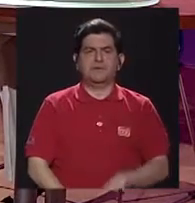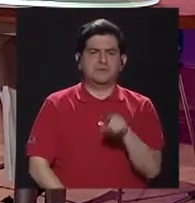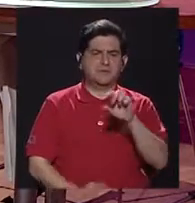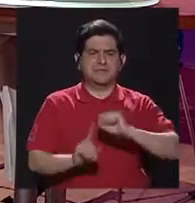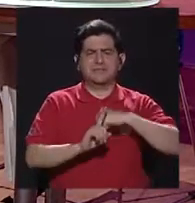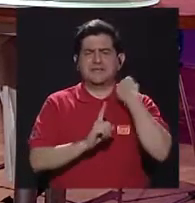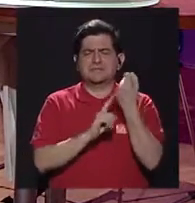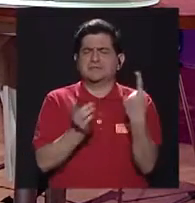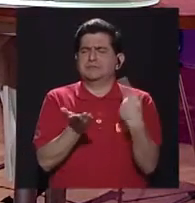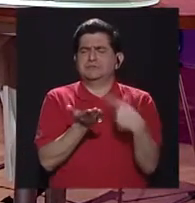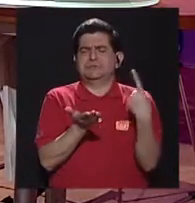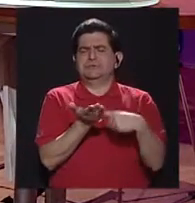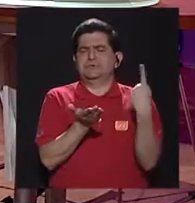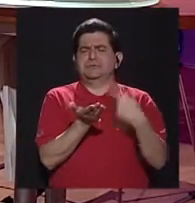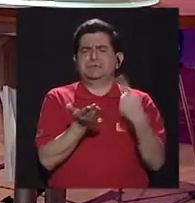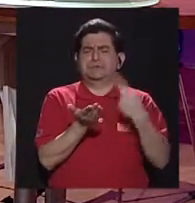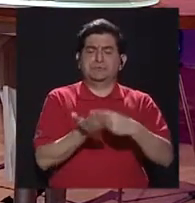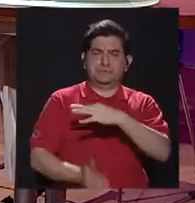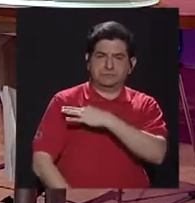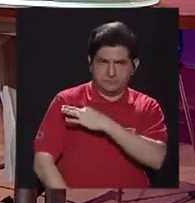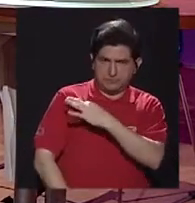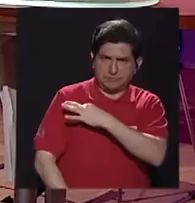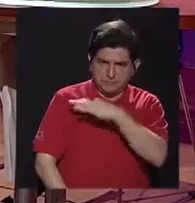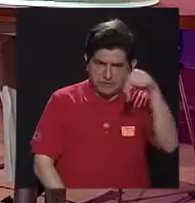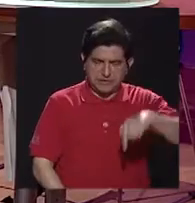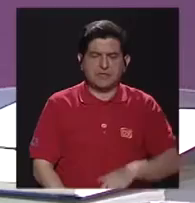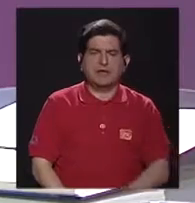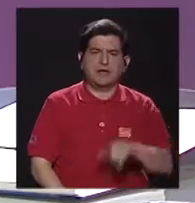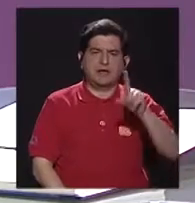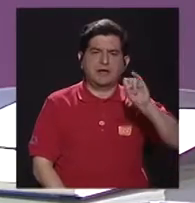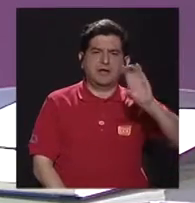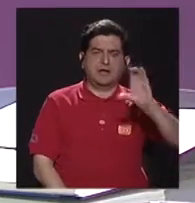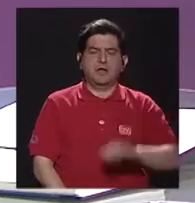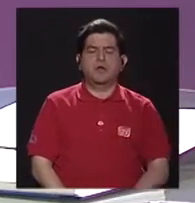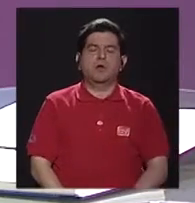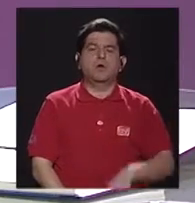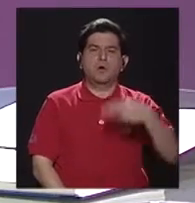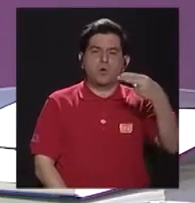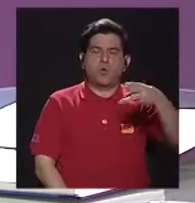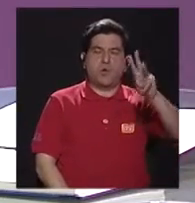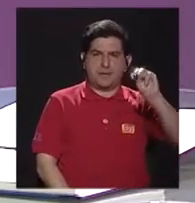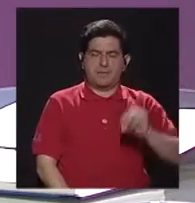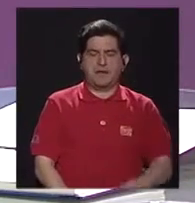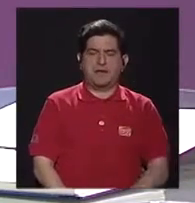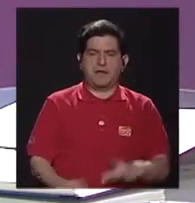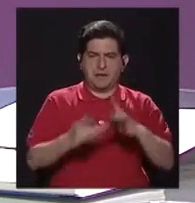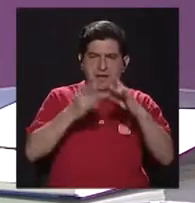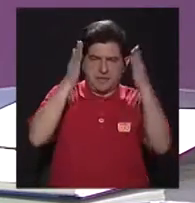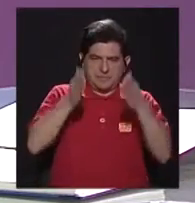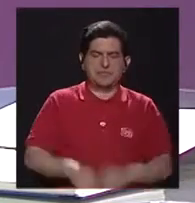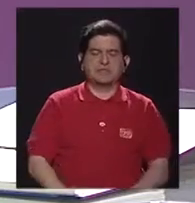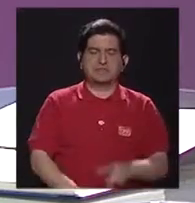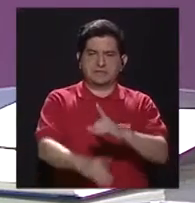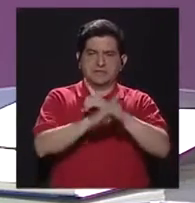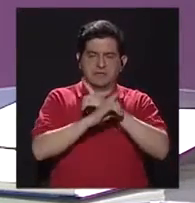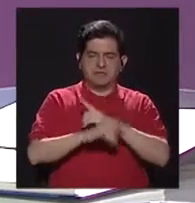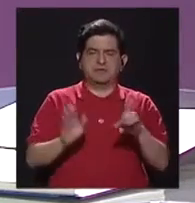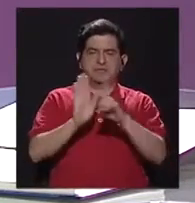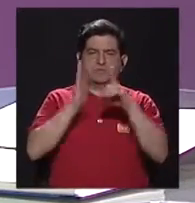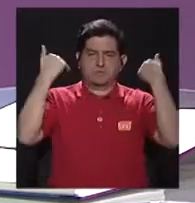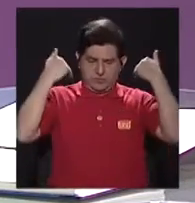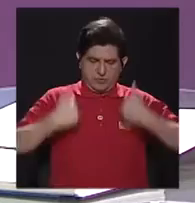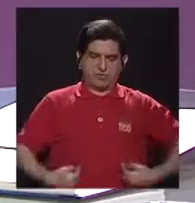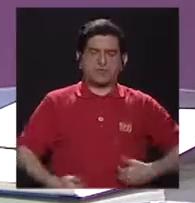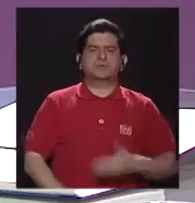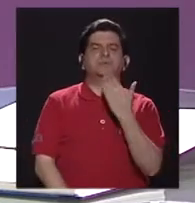este polémico tema, hemos invitado al licenciado Huber May, especialista y defensor de derechos humanos. Muchas gracias,